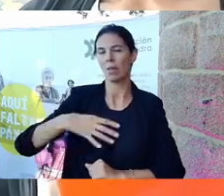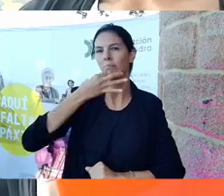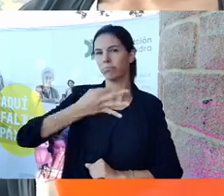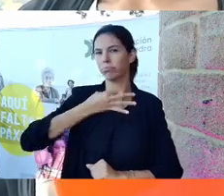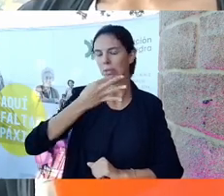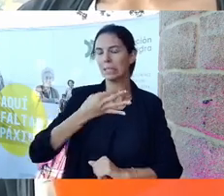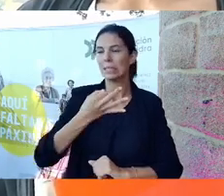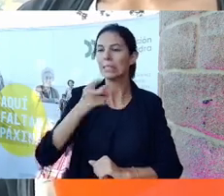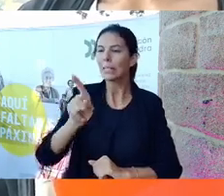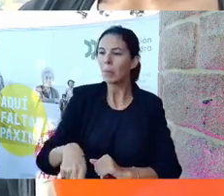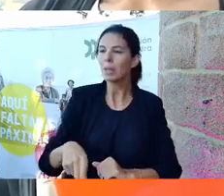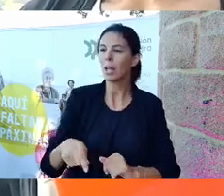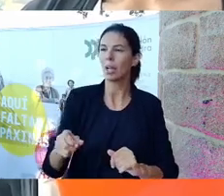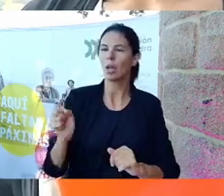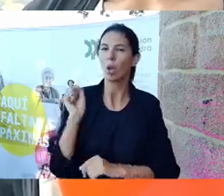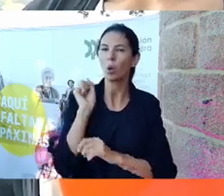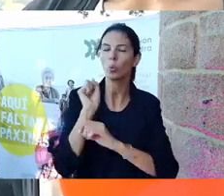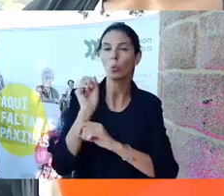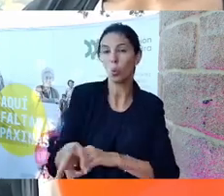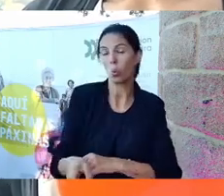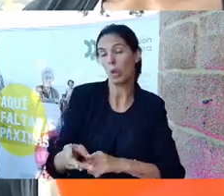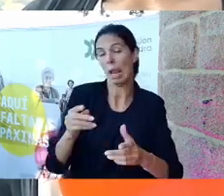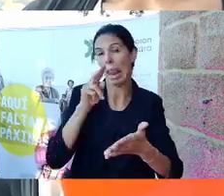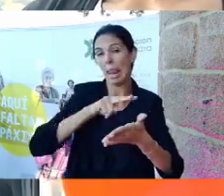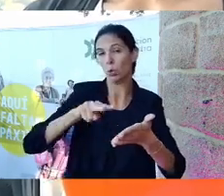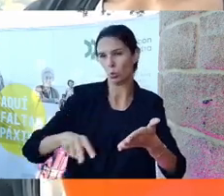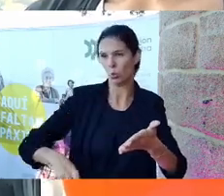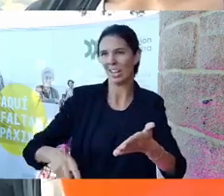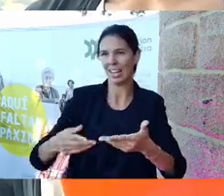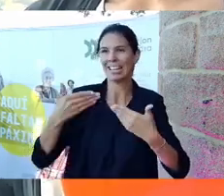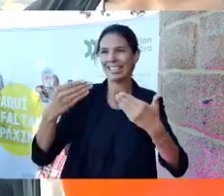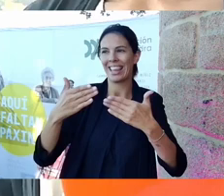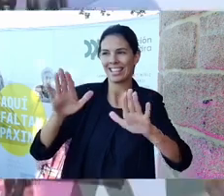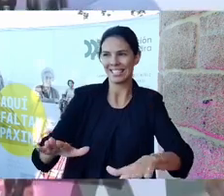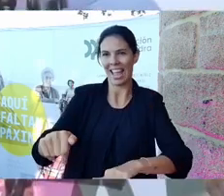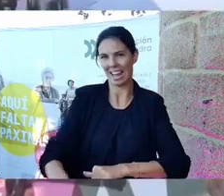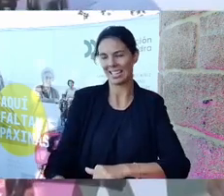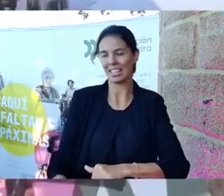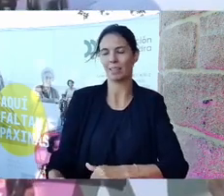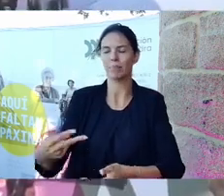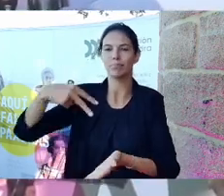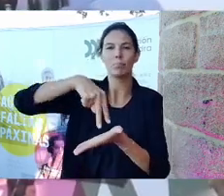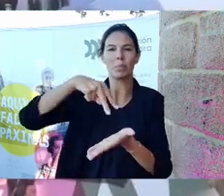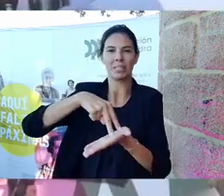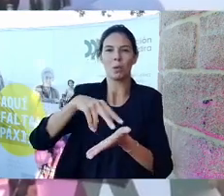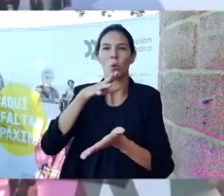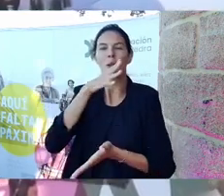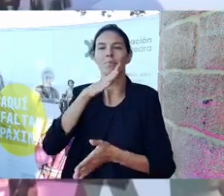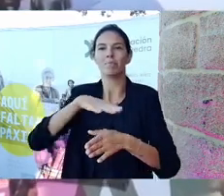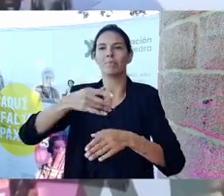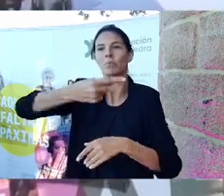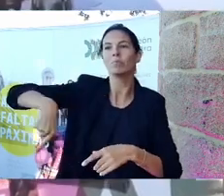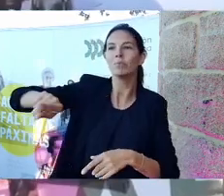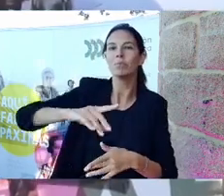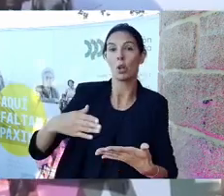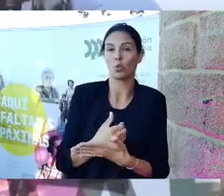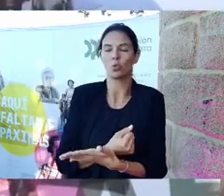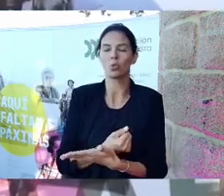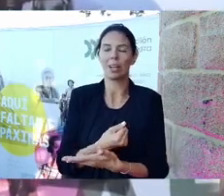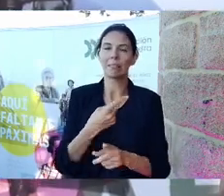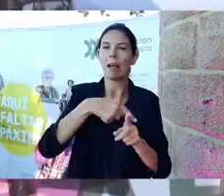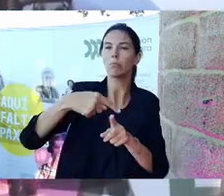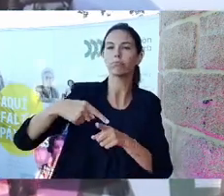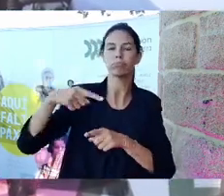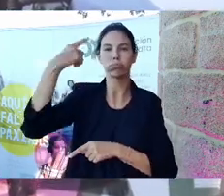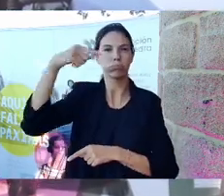as persoas que van a intervir, pois tamén están os clubes de lectura, a quen agradezo que estean aquí presentes, porque bueno, para nós é